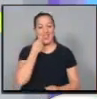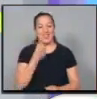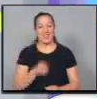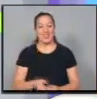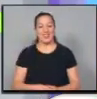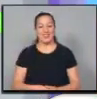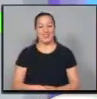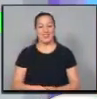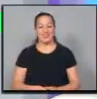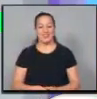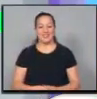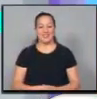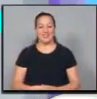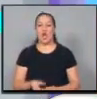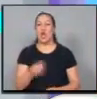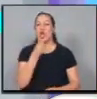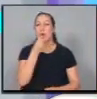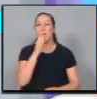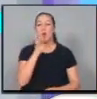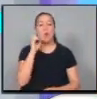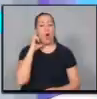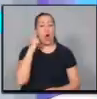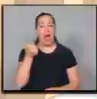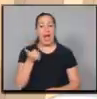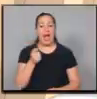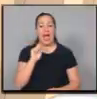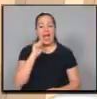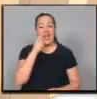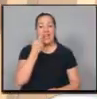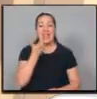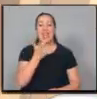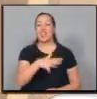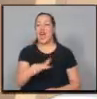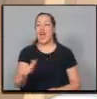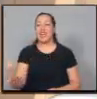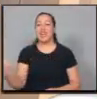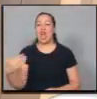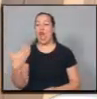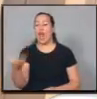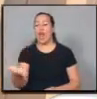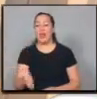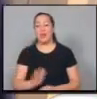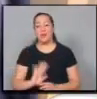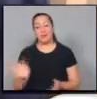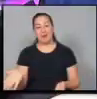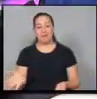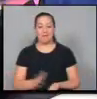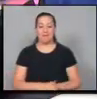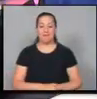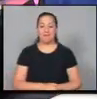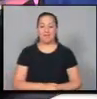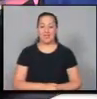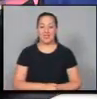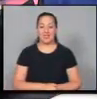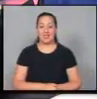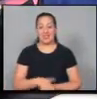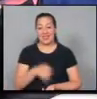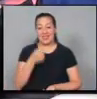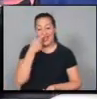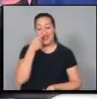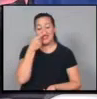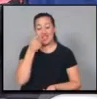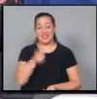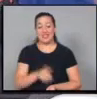boga ahí. Ahí en cómo se llama lo de. Ahí al lado del río. Sí, al lado del río. Bueno. Bueno. Vamos interesante, a ver.